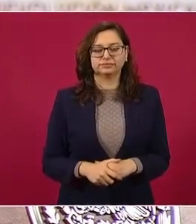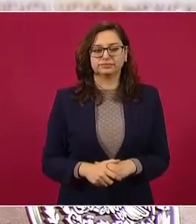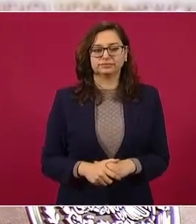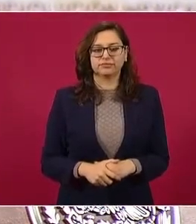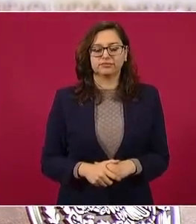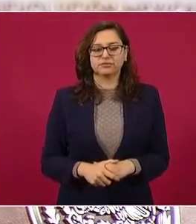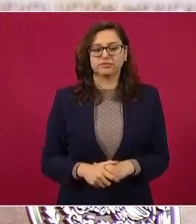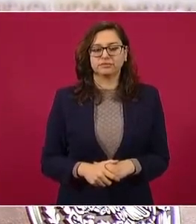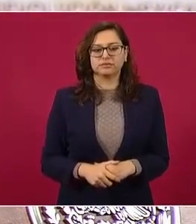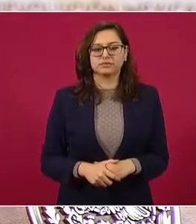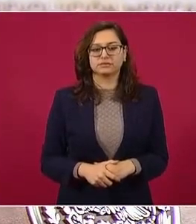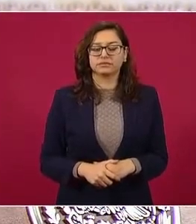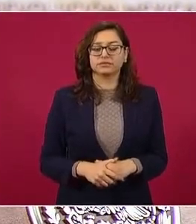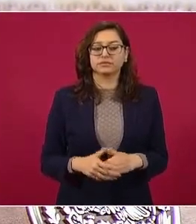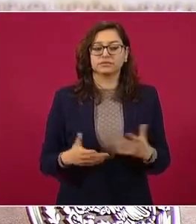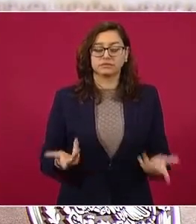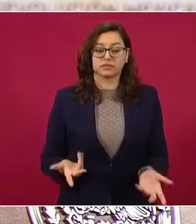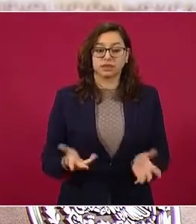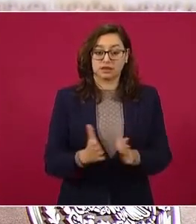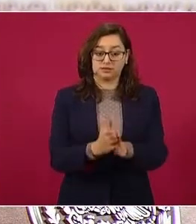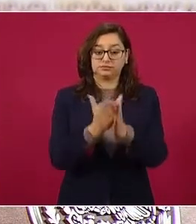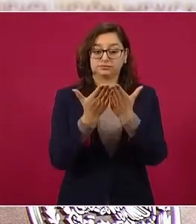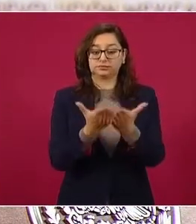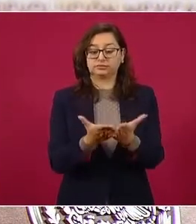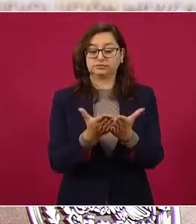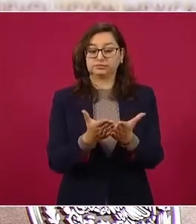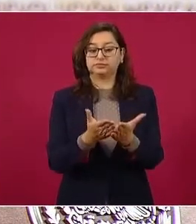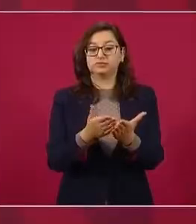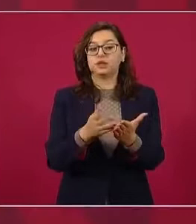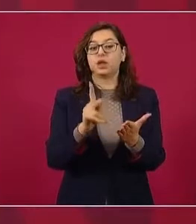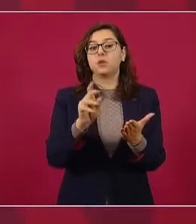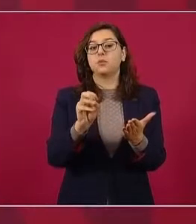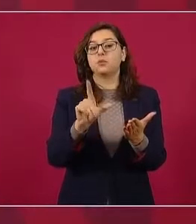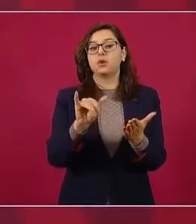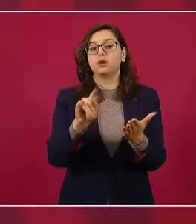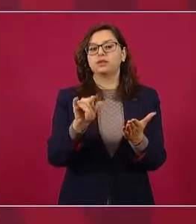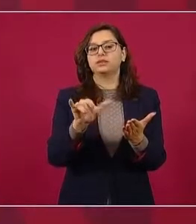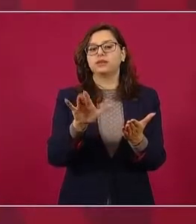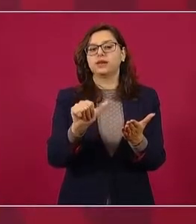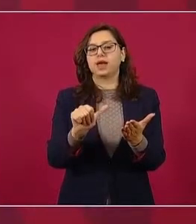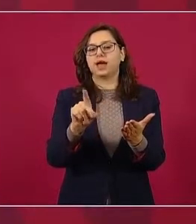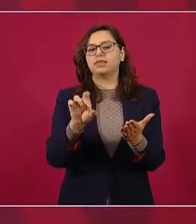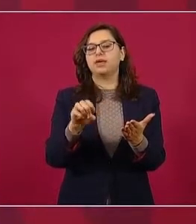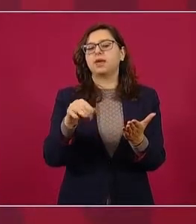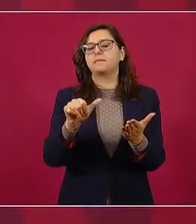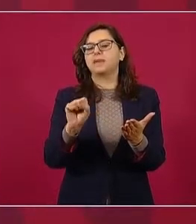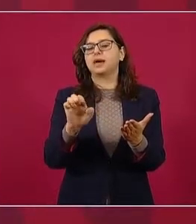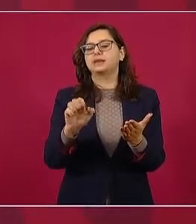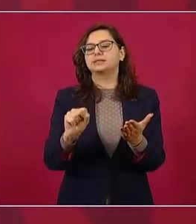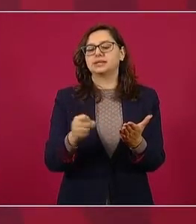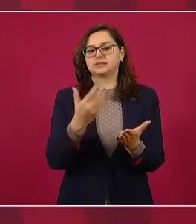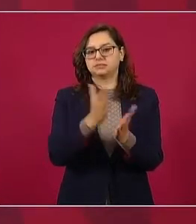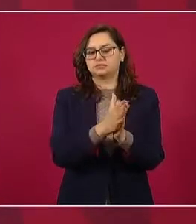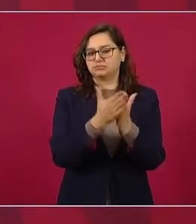La política de masas es un libro que lo recomiendo, del cardenismo, el poder político en